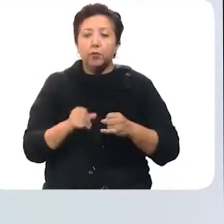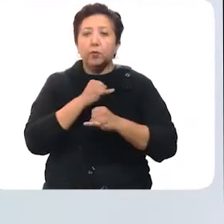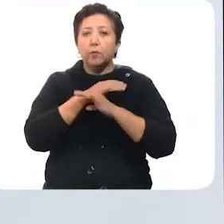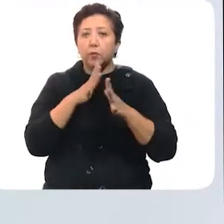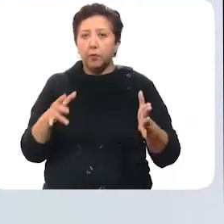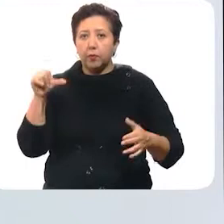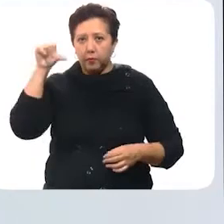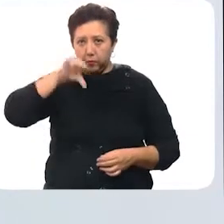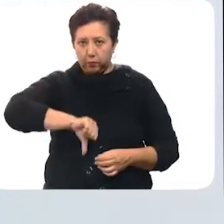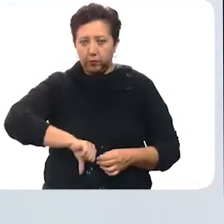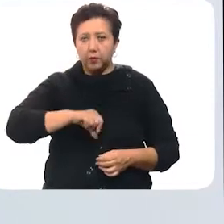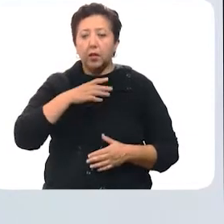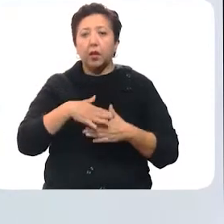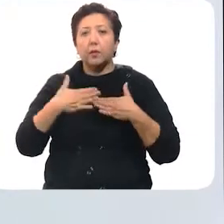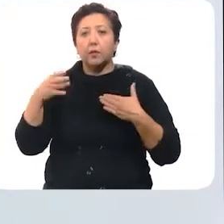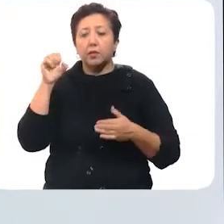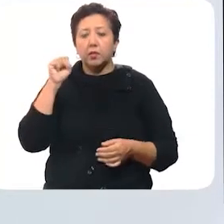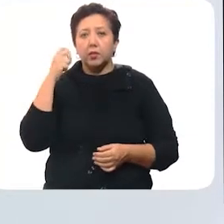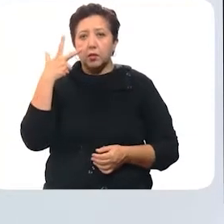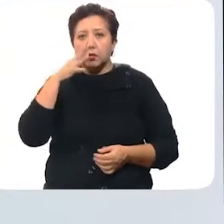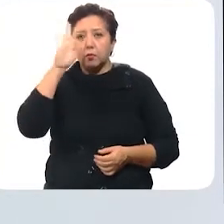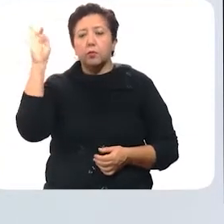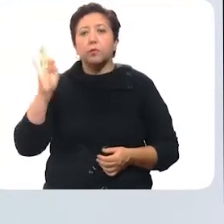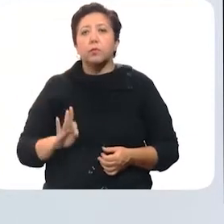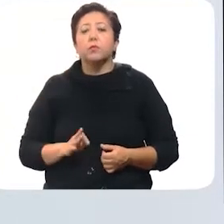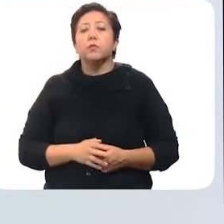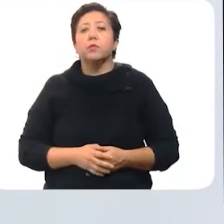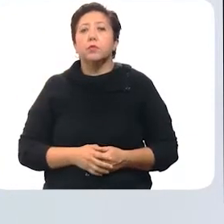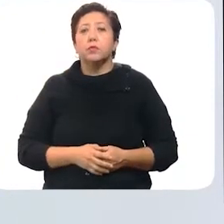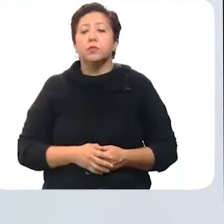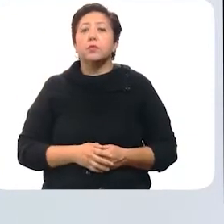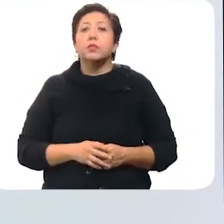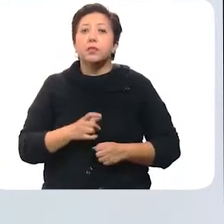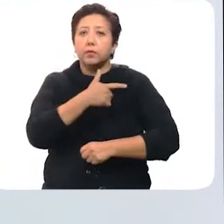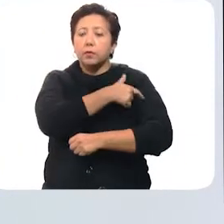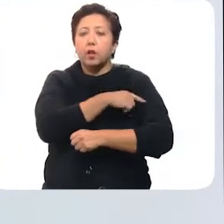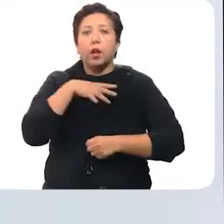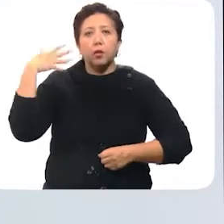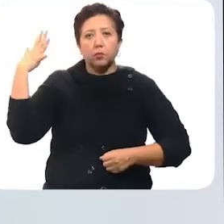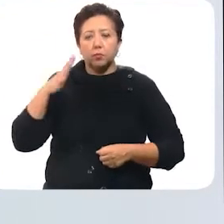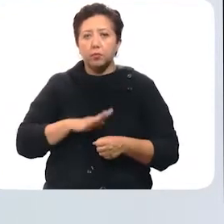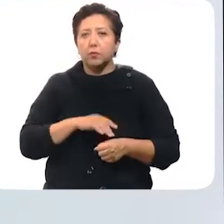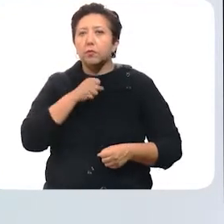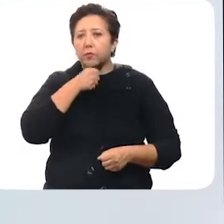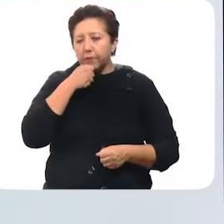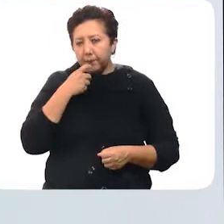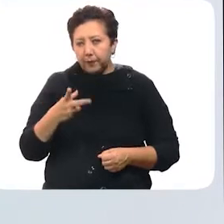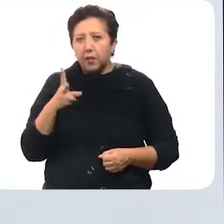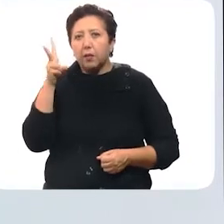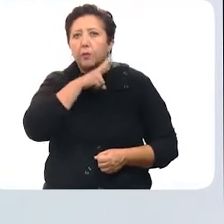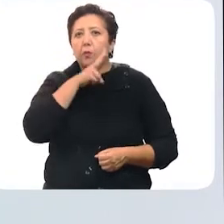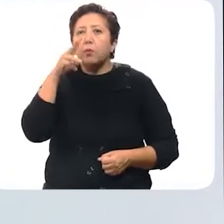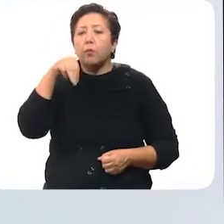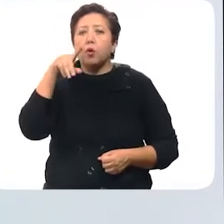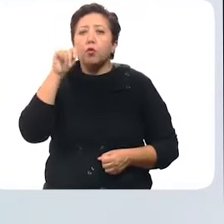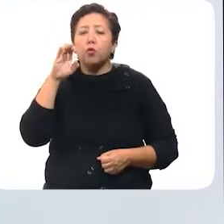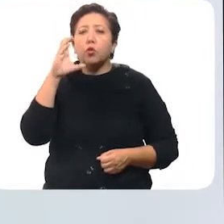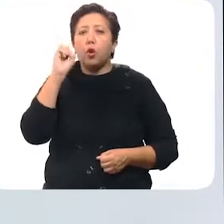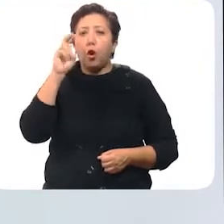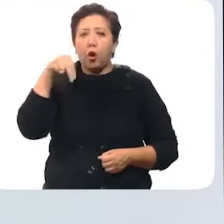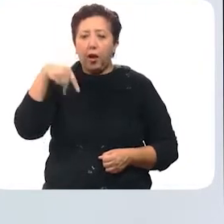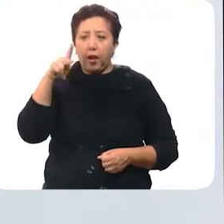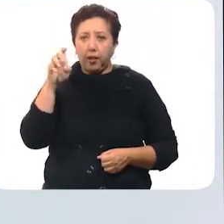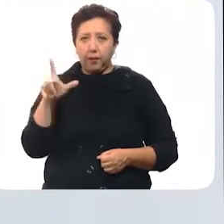corte realizado hoy, el avance es del 68%. Se está vacunando a adultos mayores en los municipios de Valladolid, Motul y